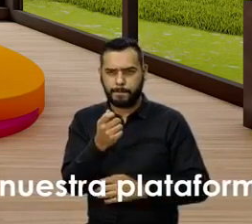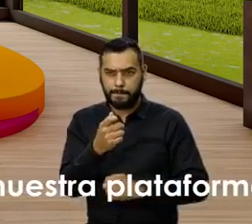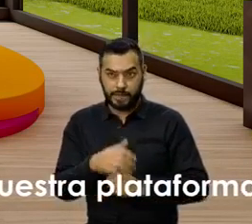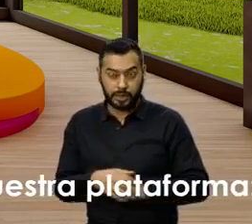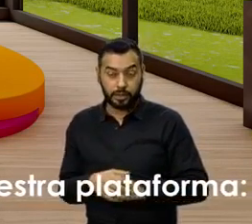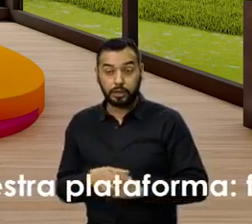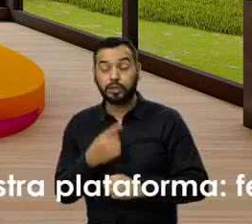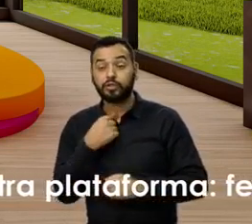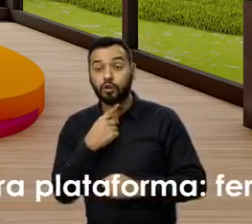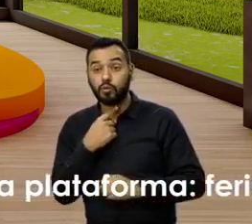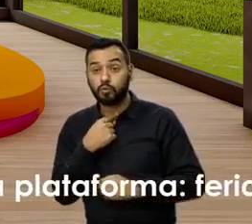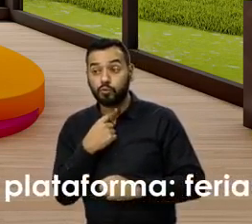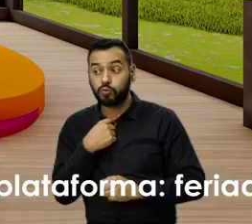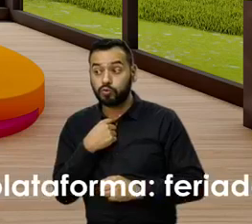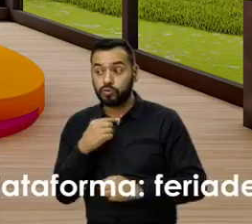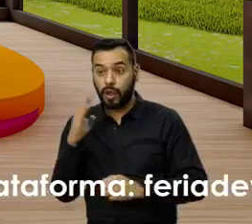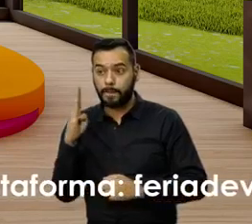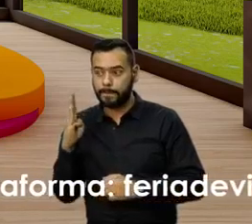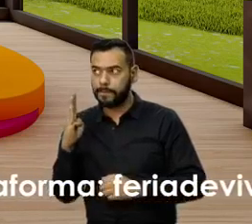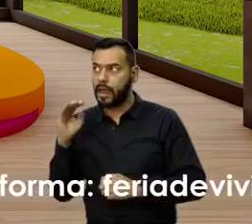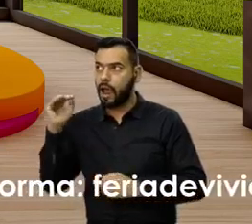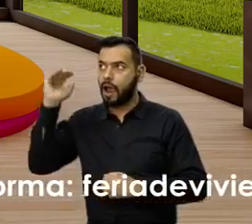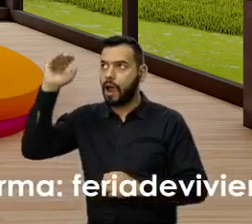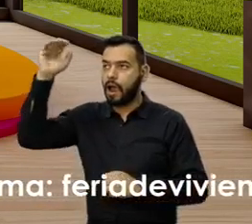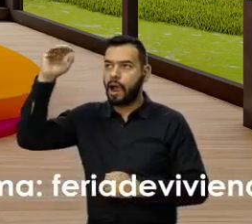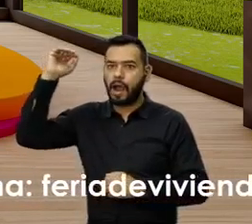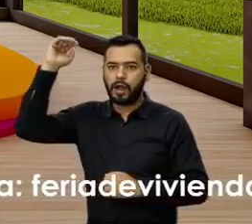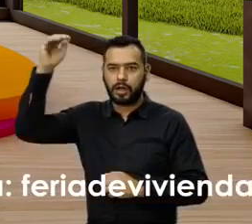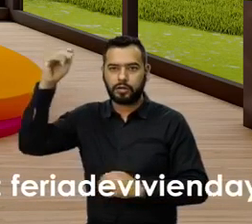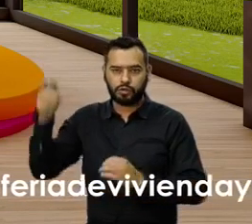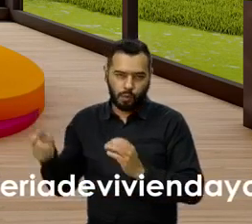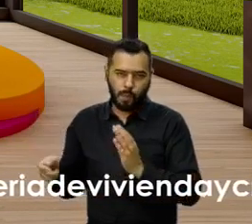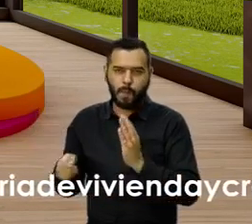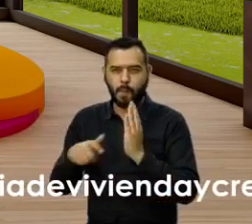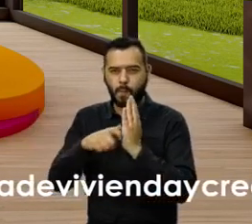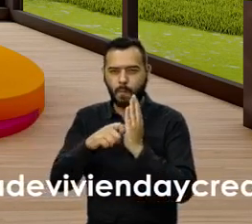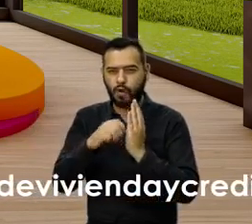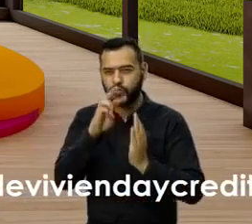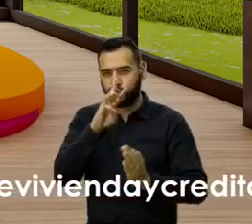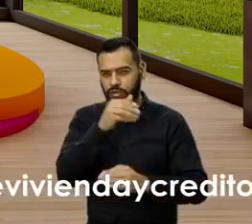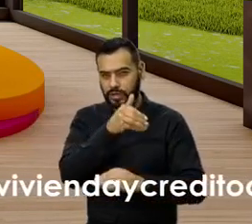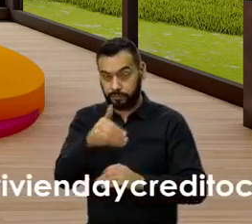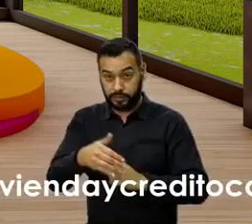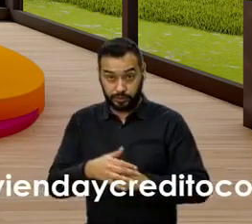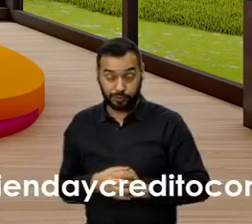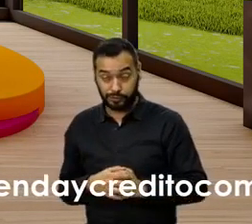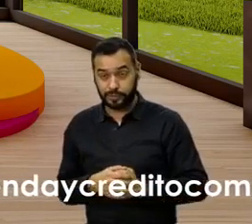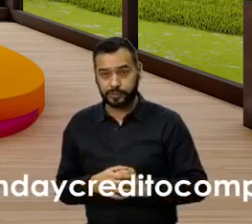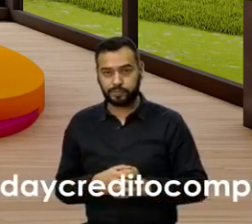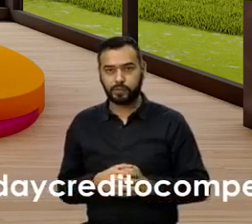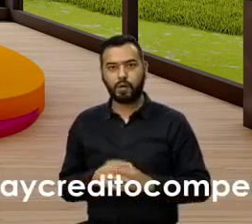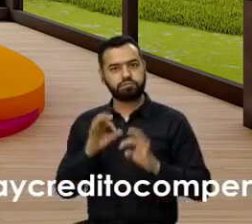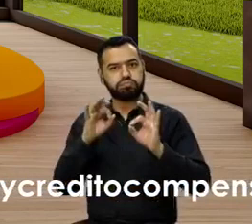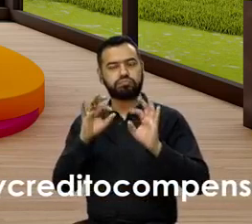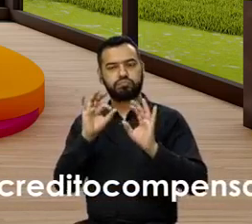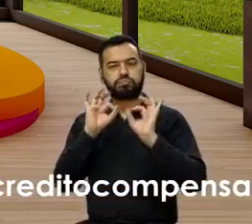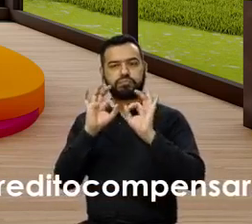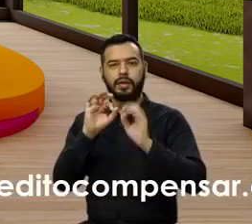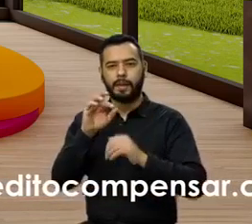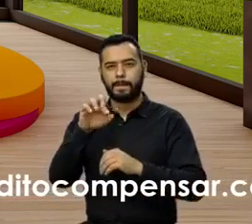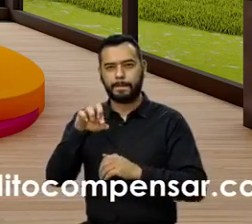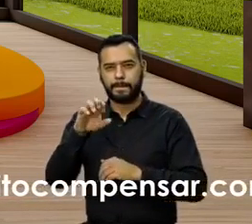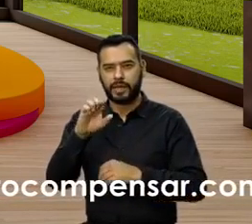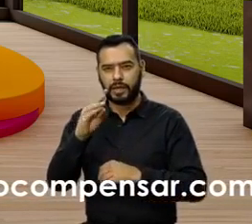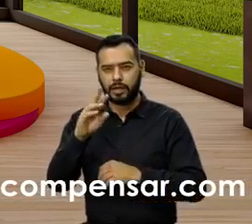y si te gusta el apartamento tipo de en pisos altos puedes aplicar alguno de los tres millones de pesos muy bien esta excelente pedro